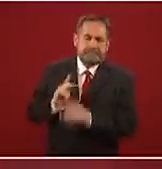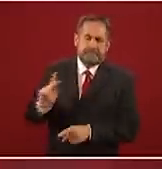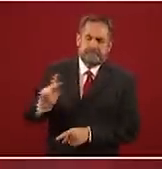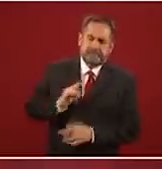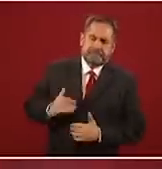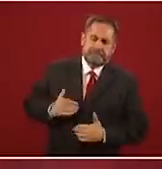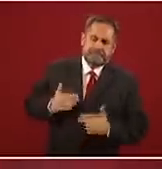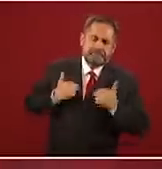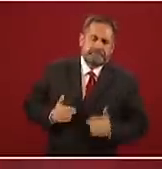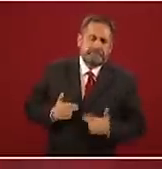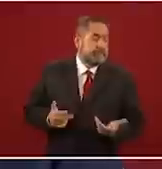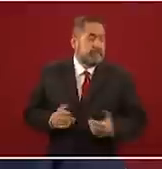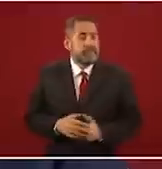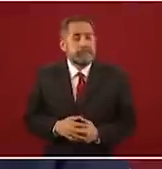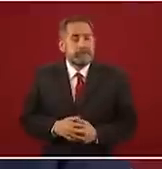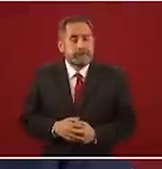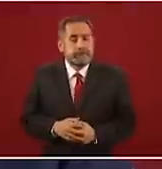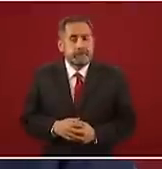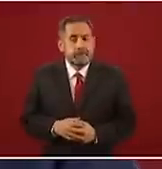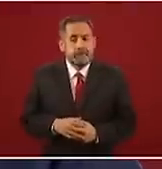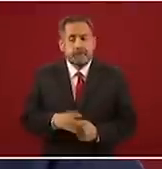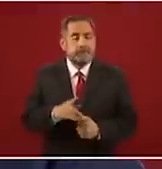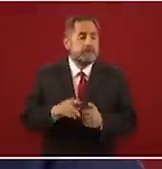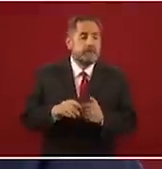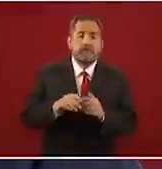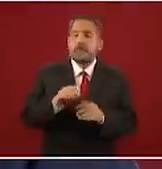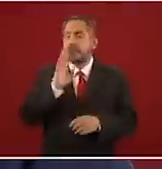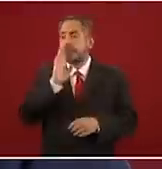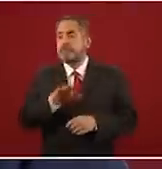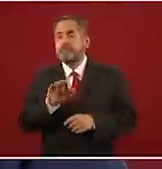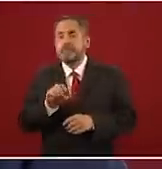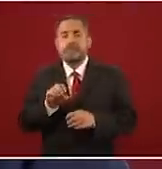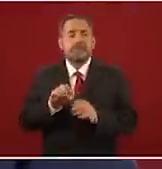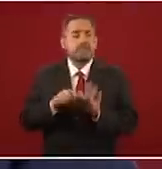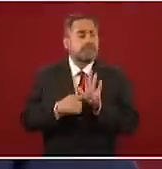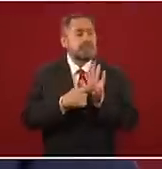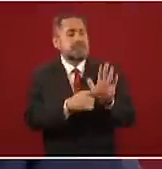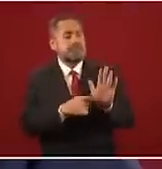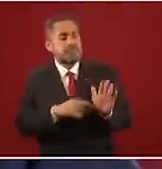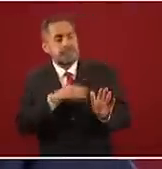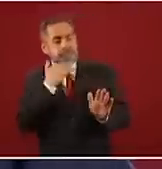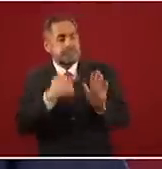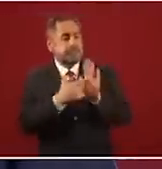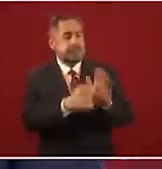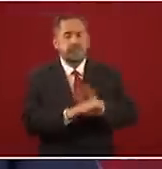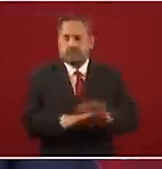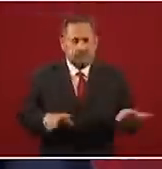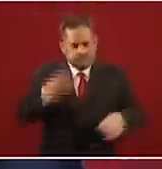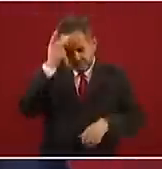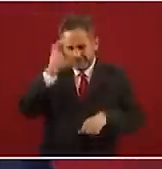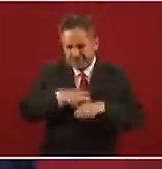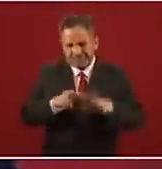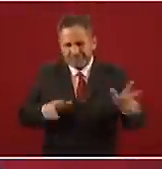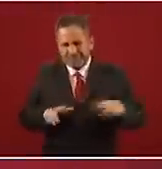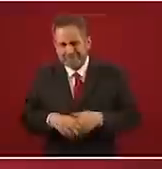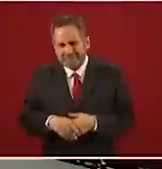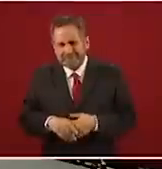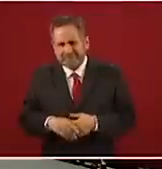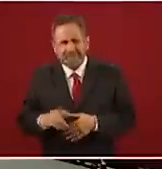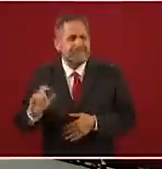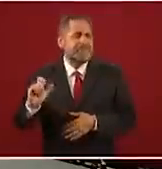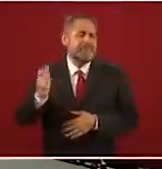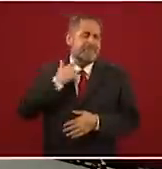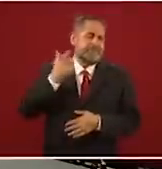Entonces, ya no hay malos ejemplos de que los directores… ¿Quiénes eran los